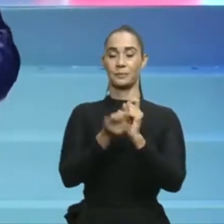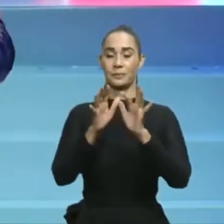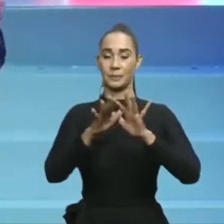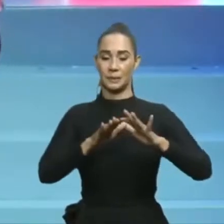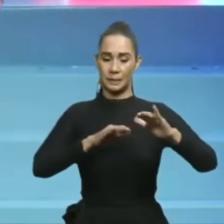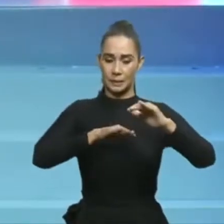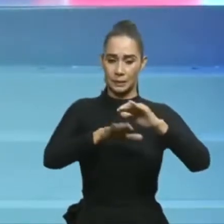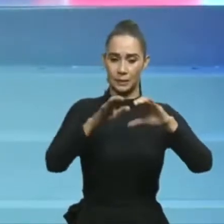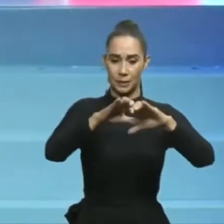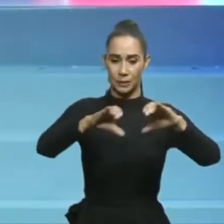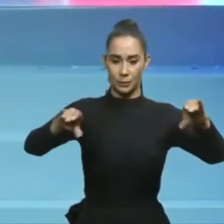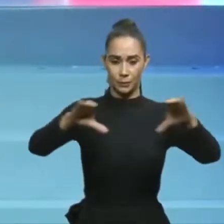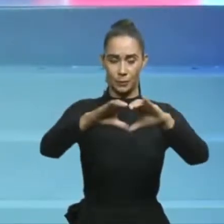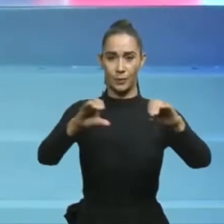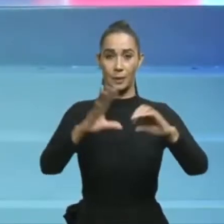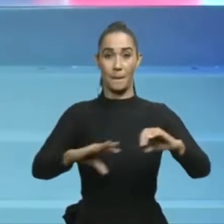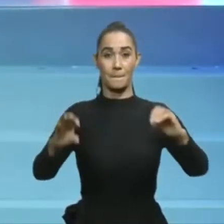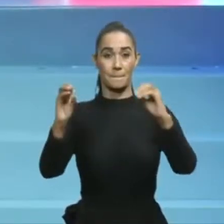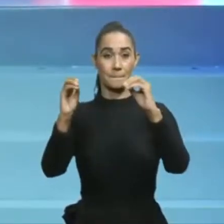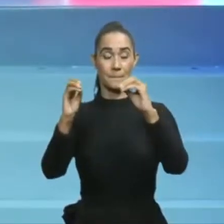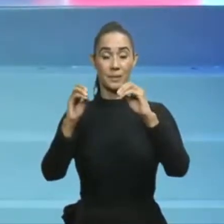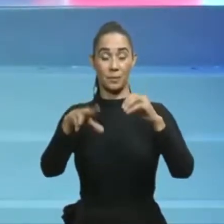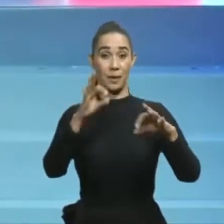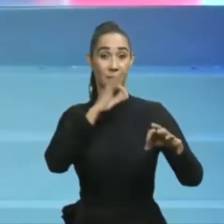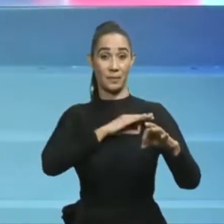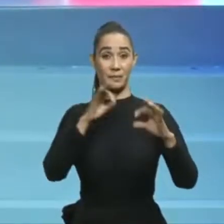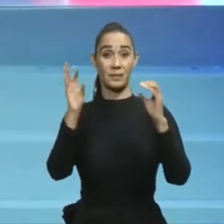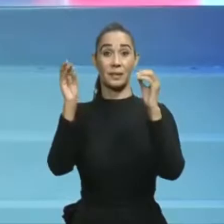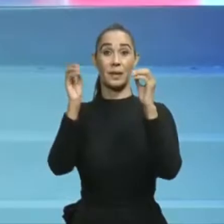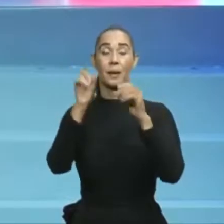actual de más de mil familias santiagueras